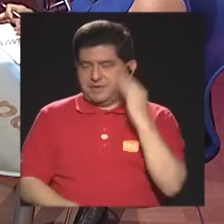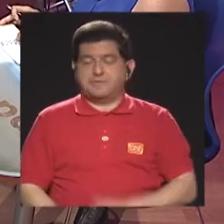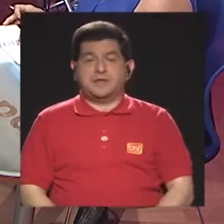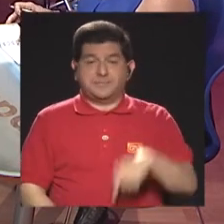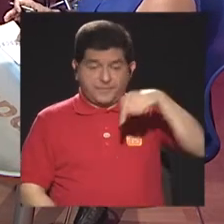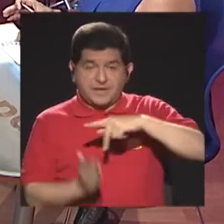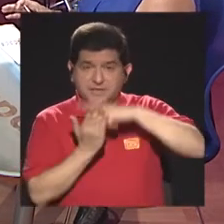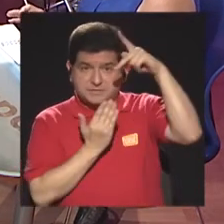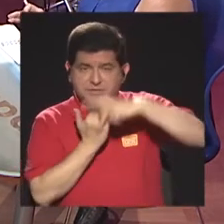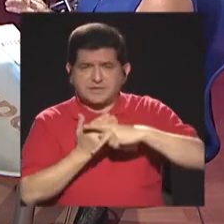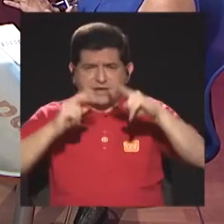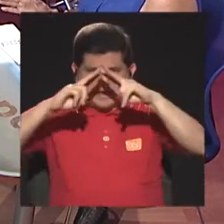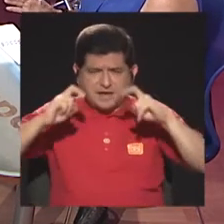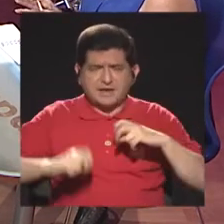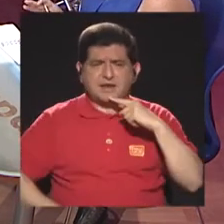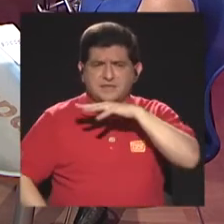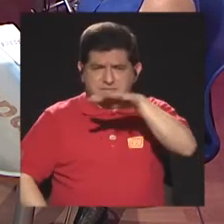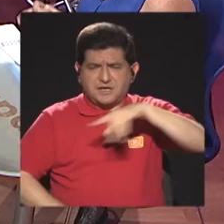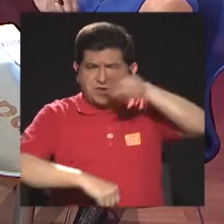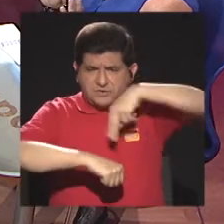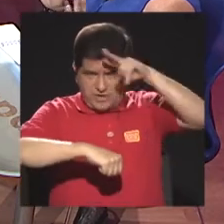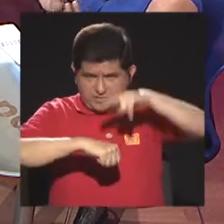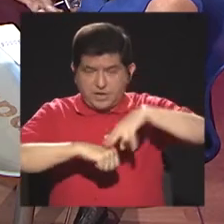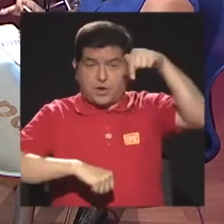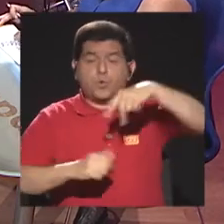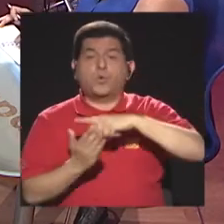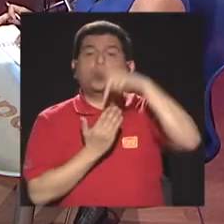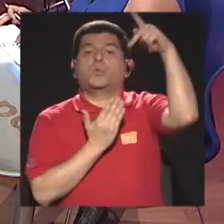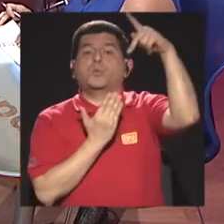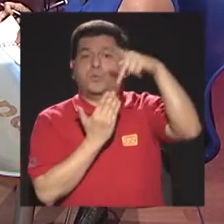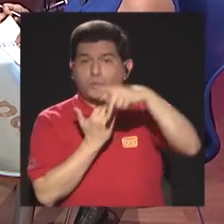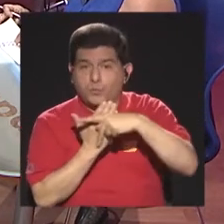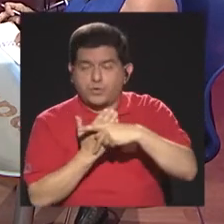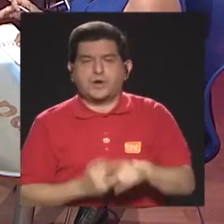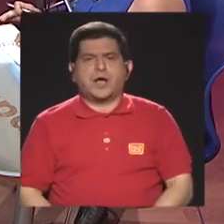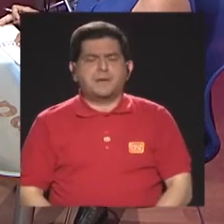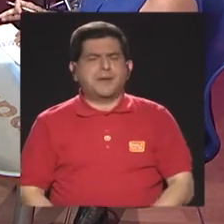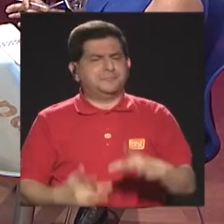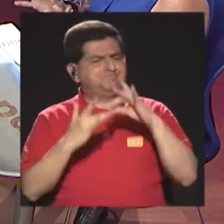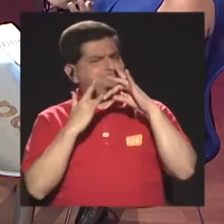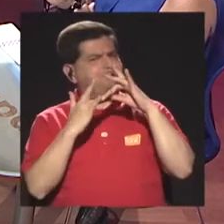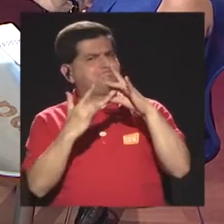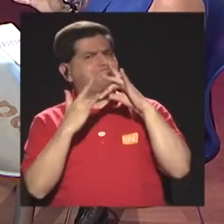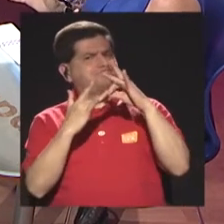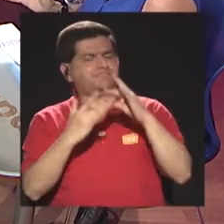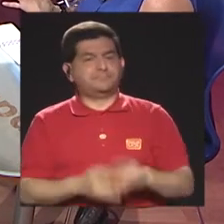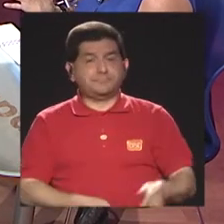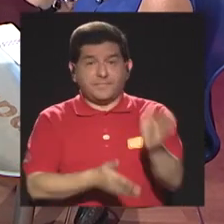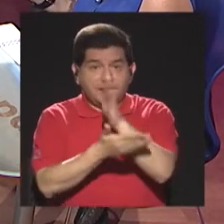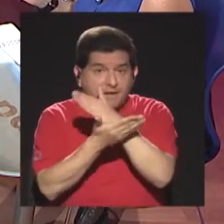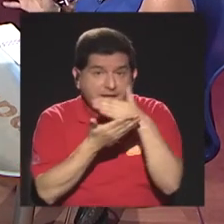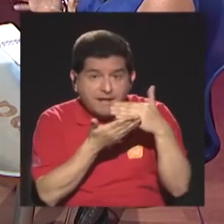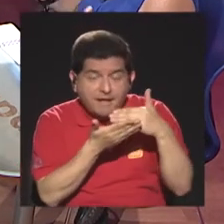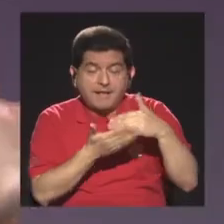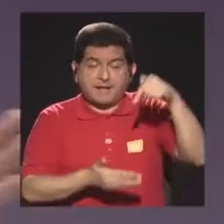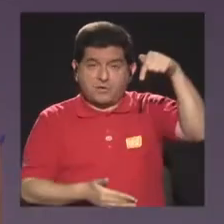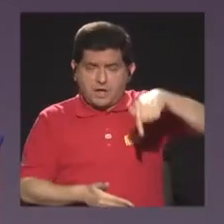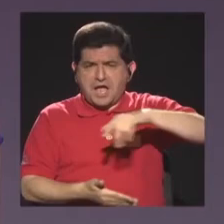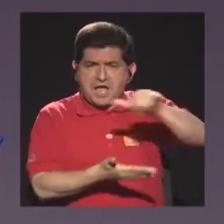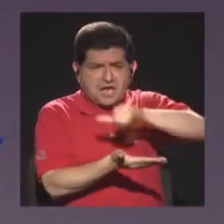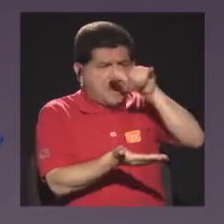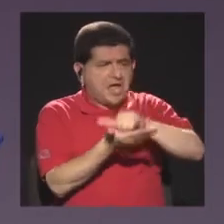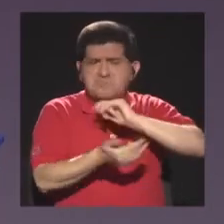un programa de análisis de la realidad nacional, hoy con un programa muy especial sobre algo que desde acá a San